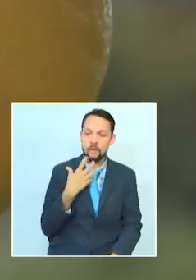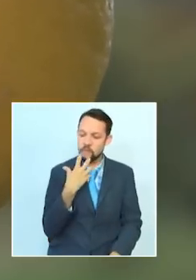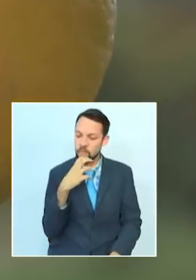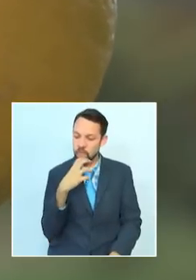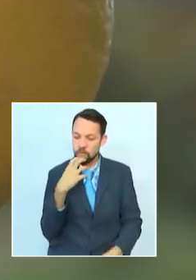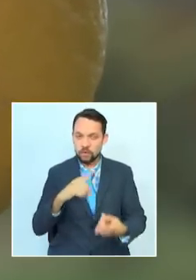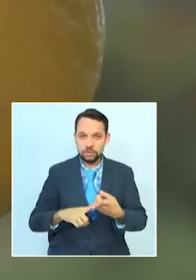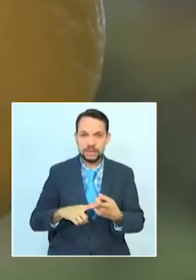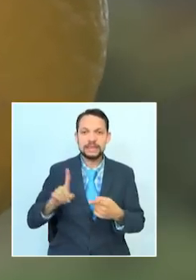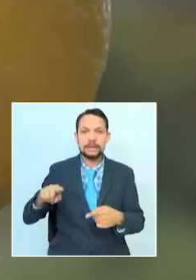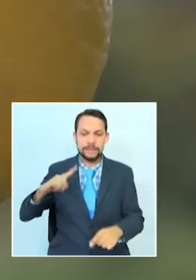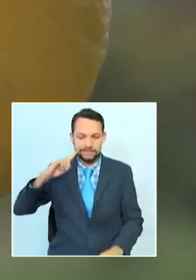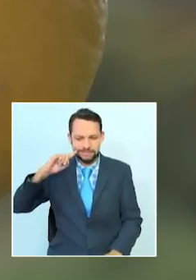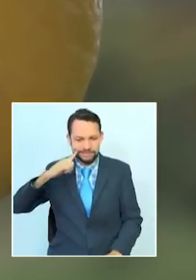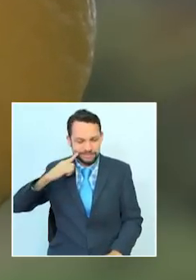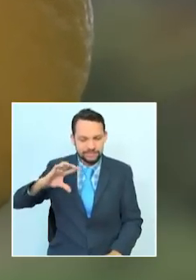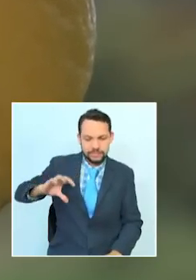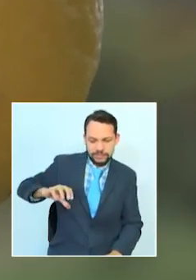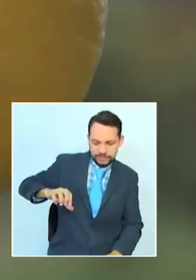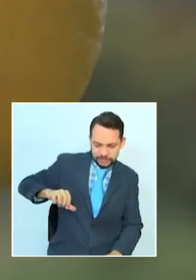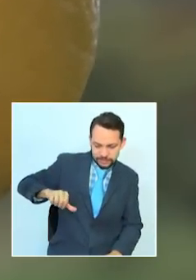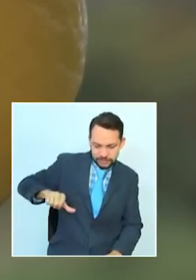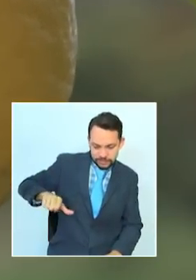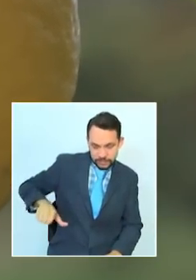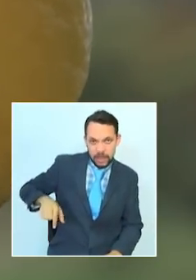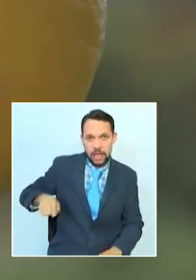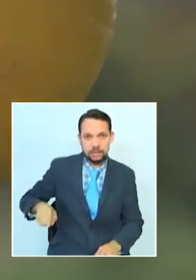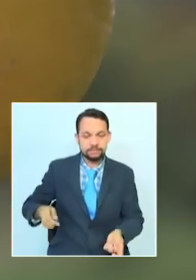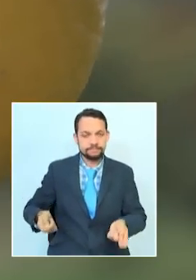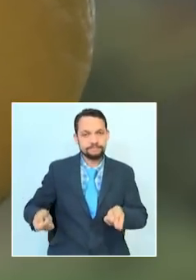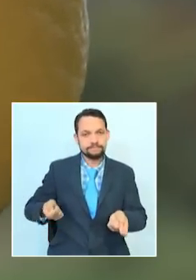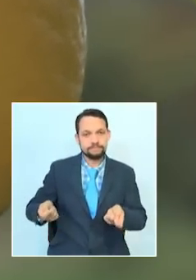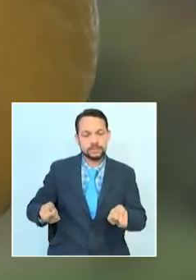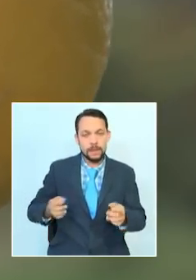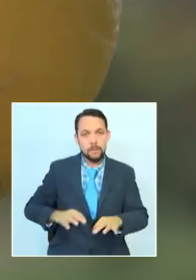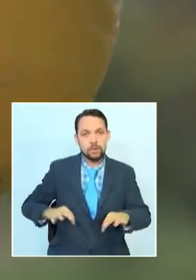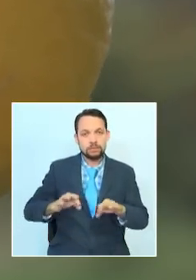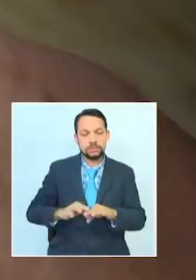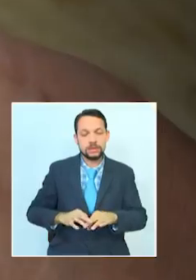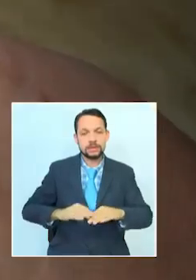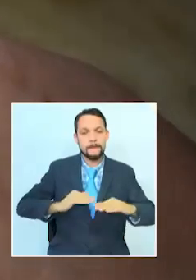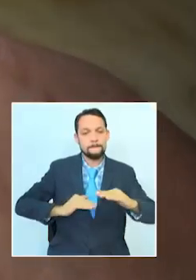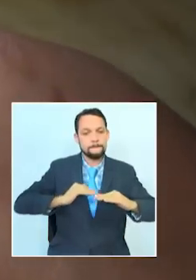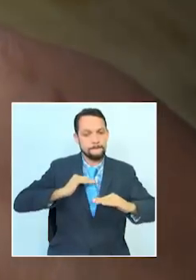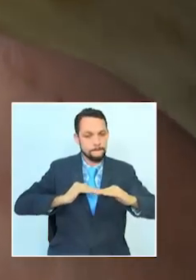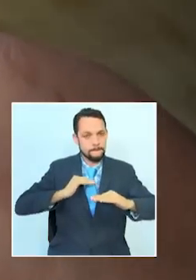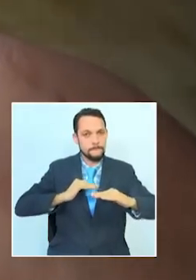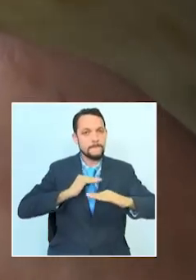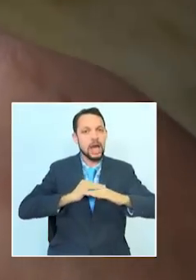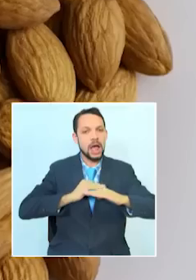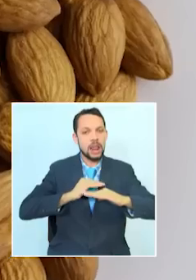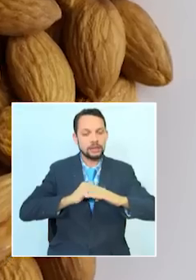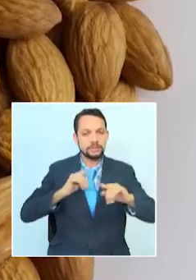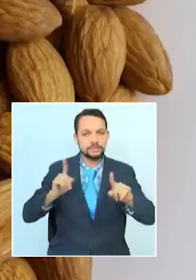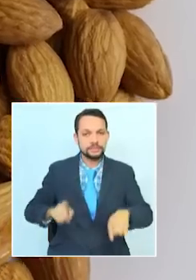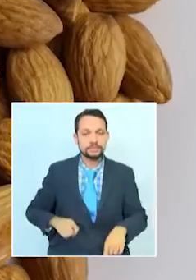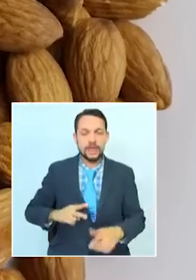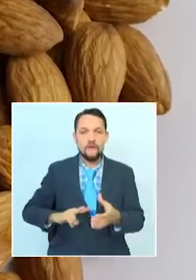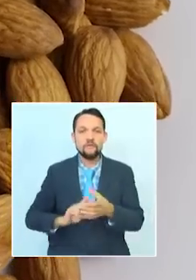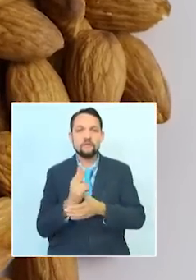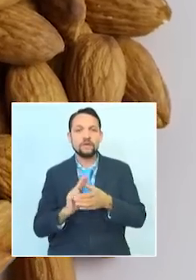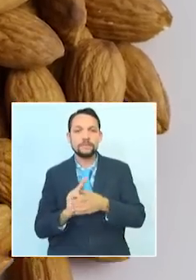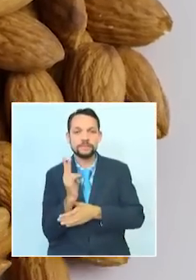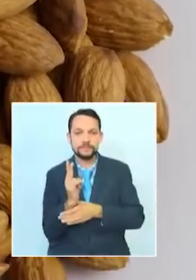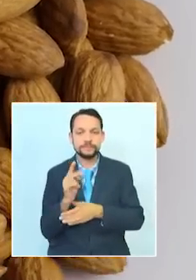el limón pues tiene un alto efecto alcalinizante el más poderoso y aporta oxígeno verduras crudas semillas como las